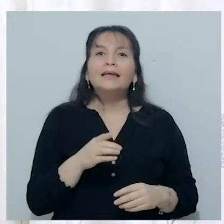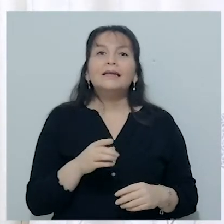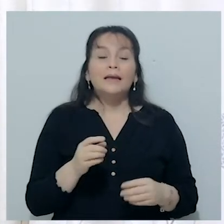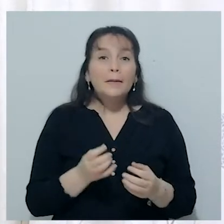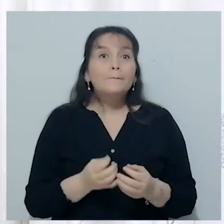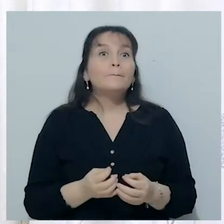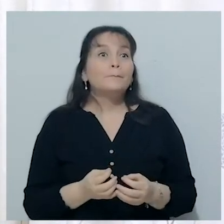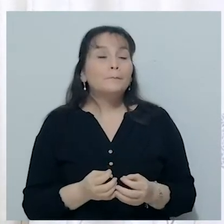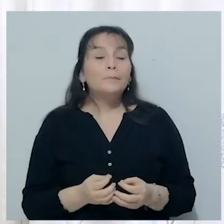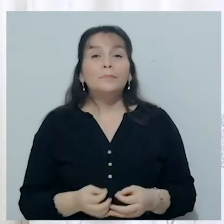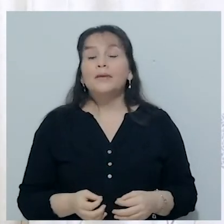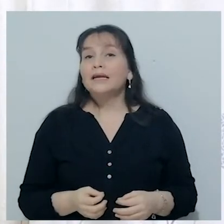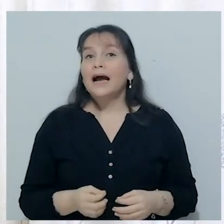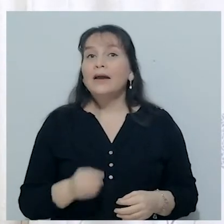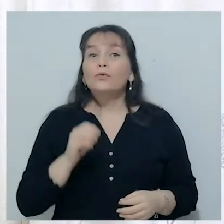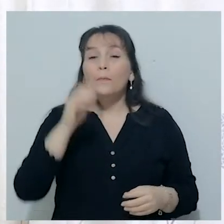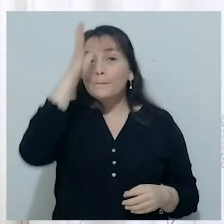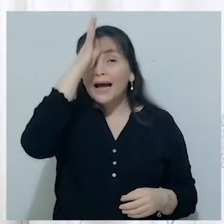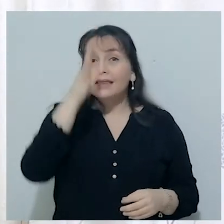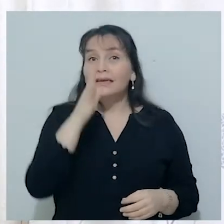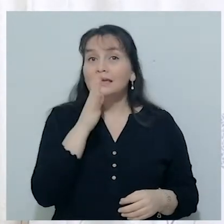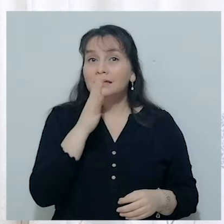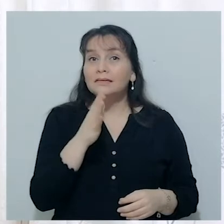hablando principalmente a los padres.